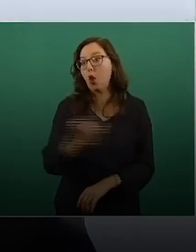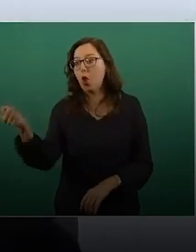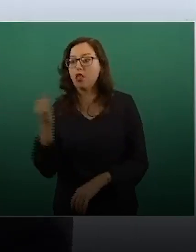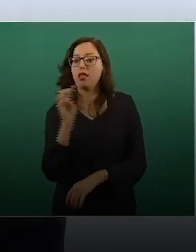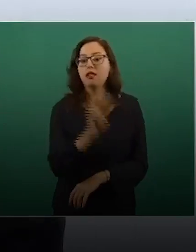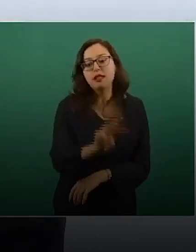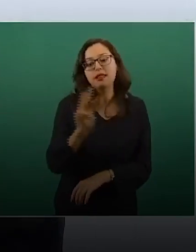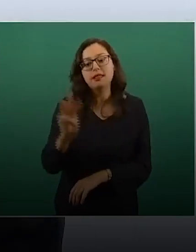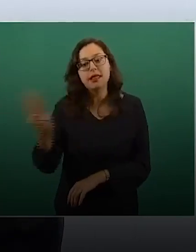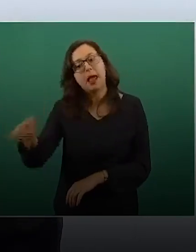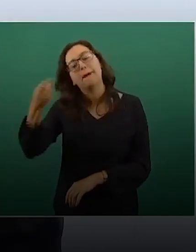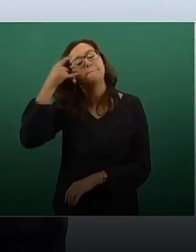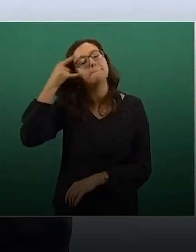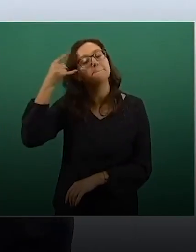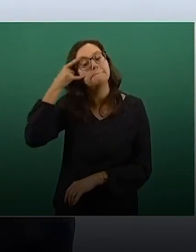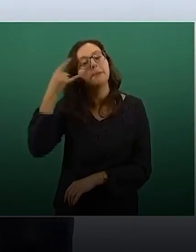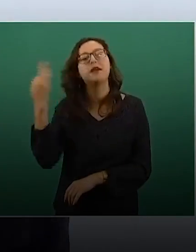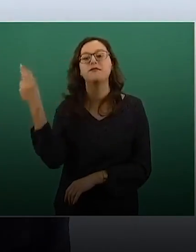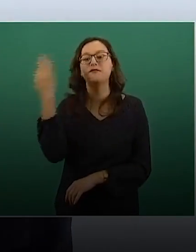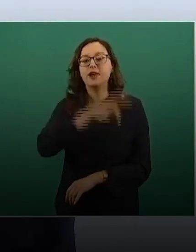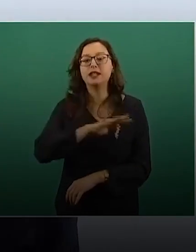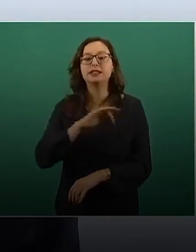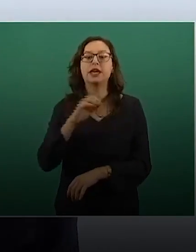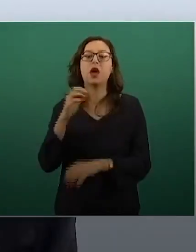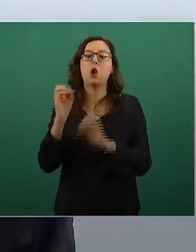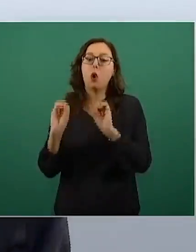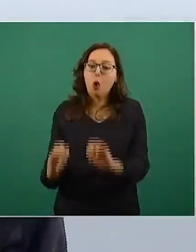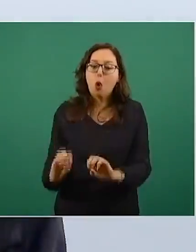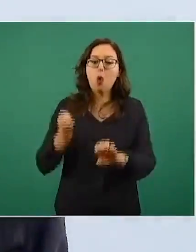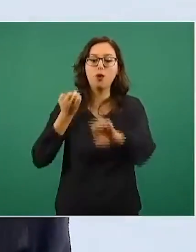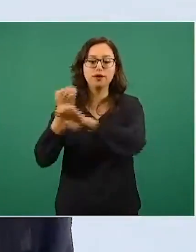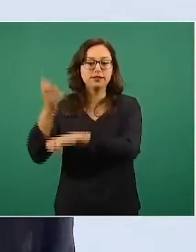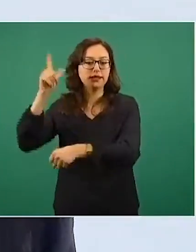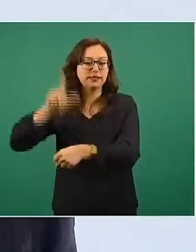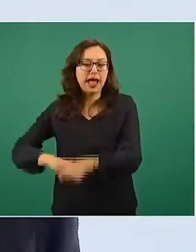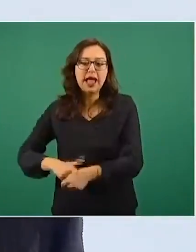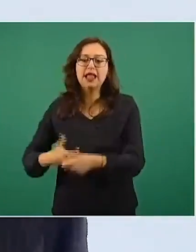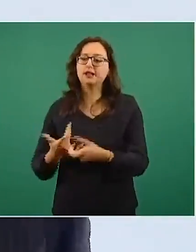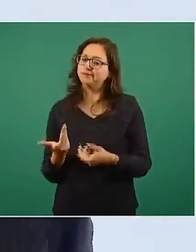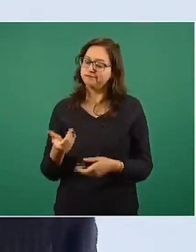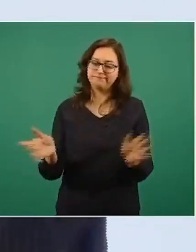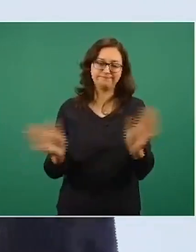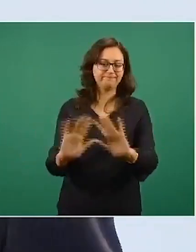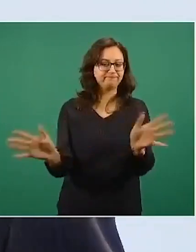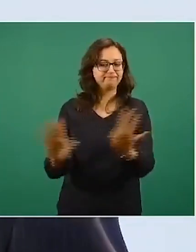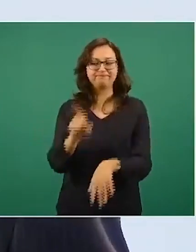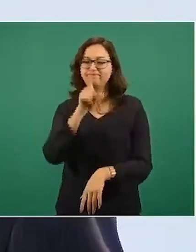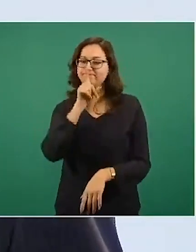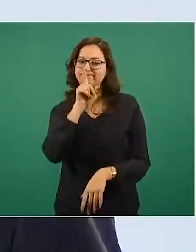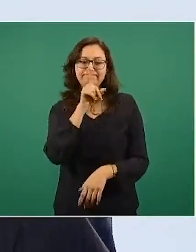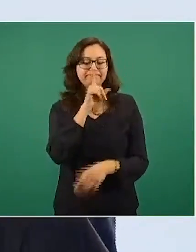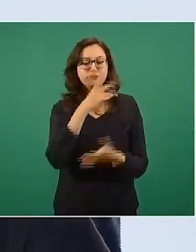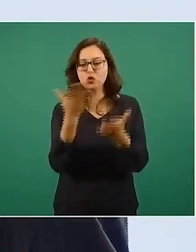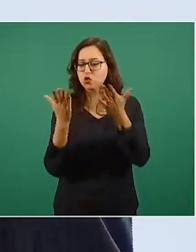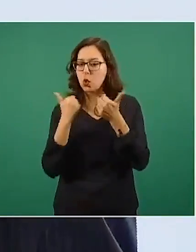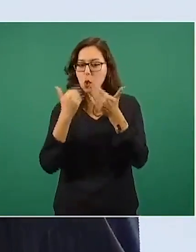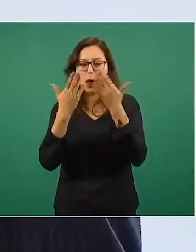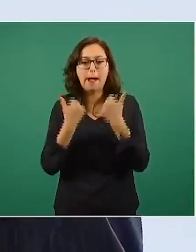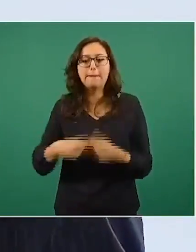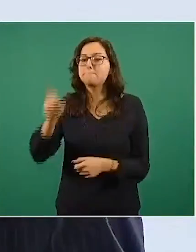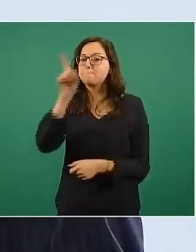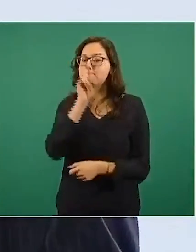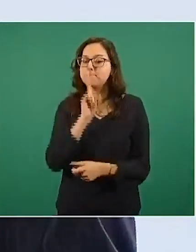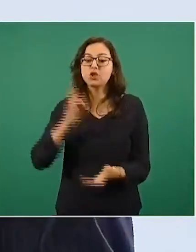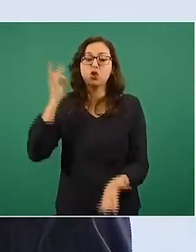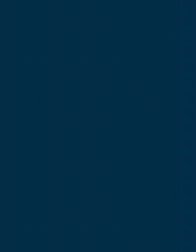localmente algunas plataformas en los estados. No existe ninguna plataforma que no sea la que se presentará a